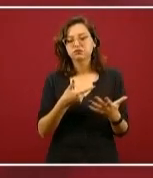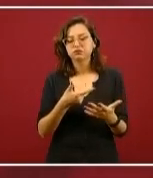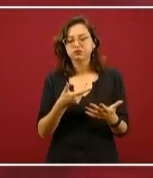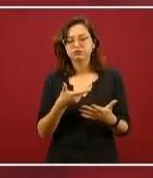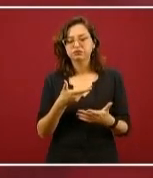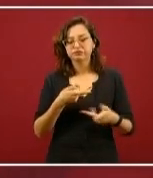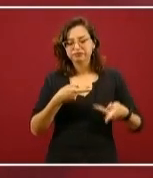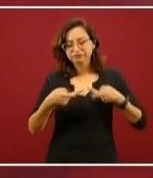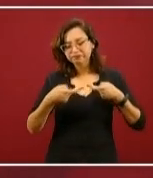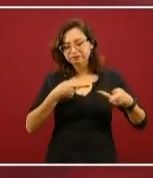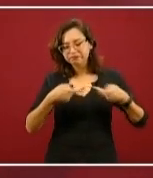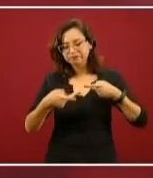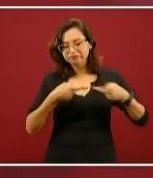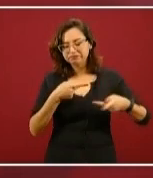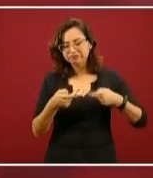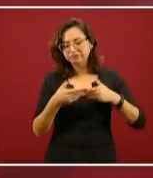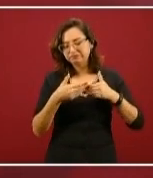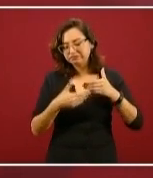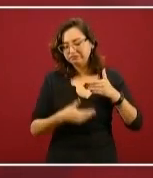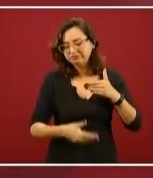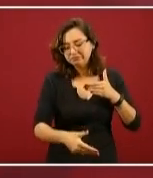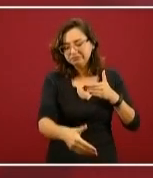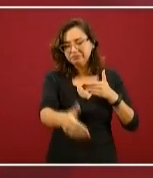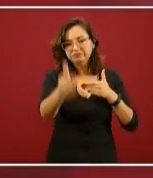cabo para